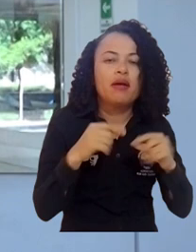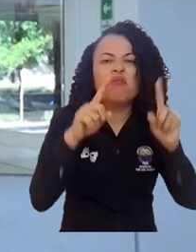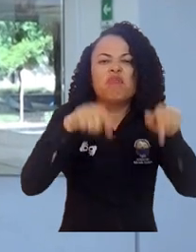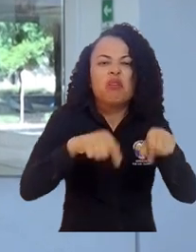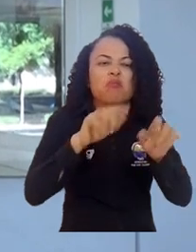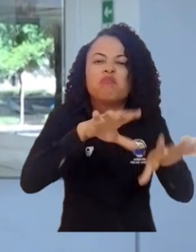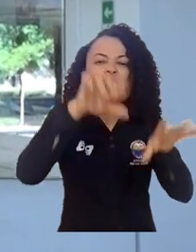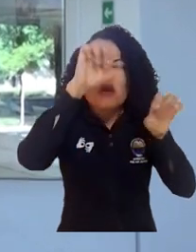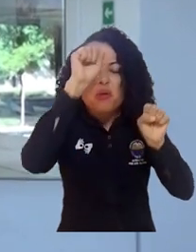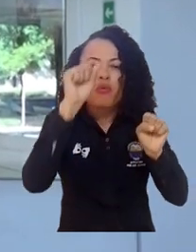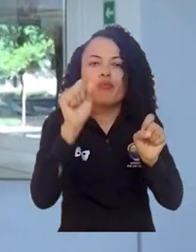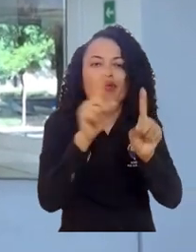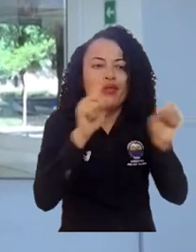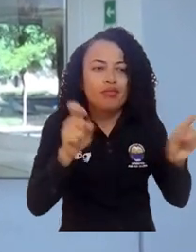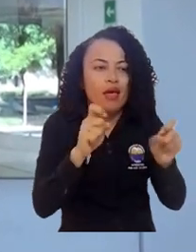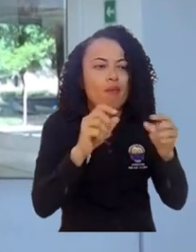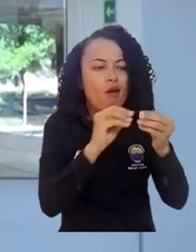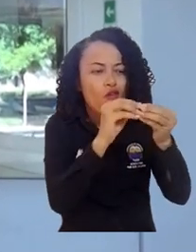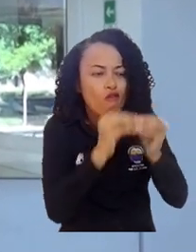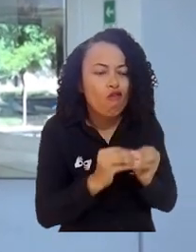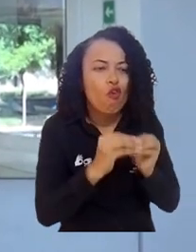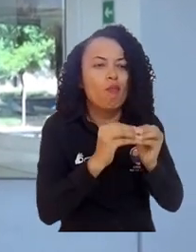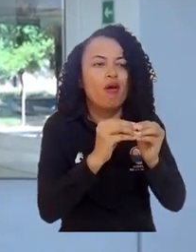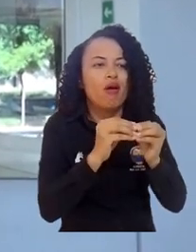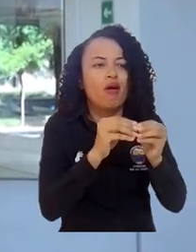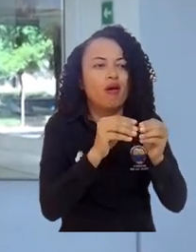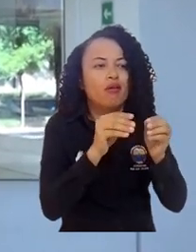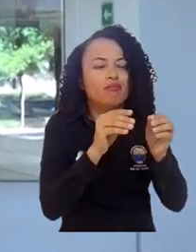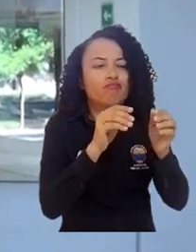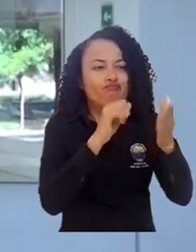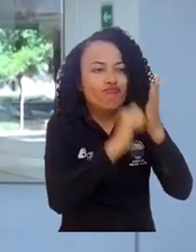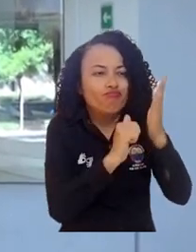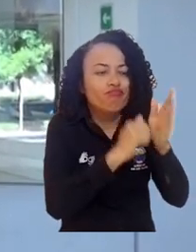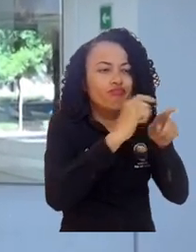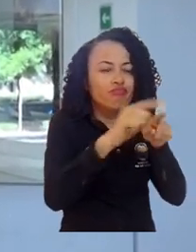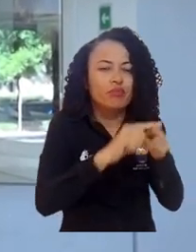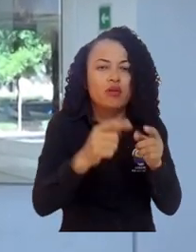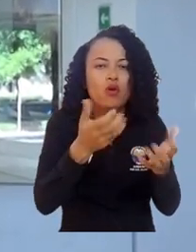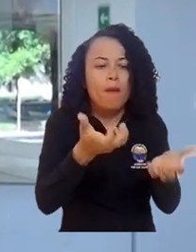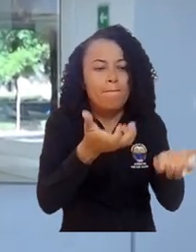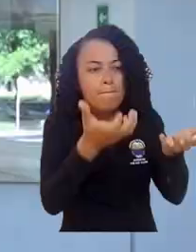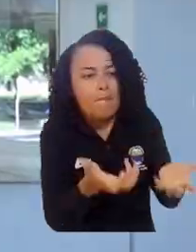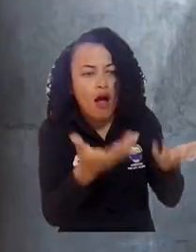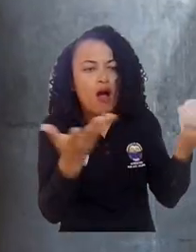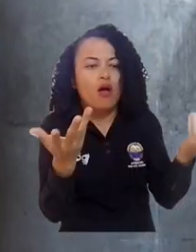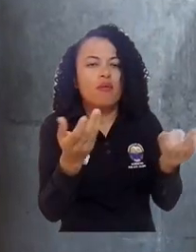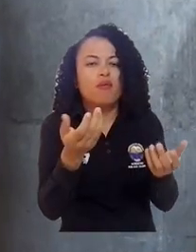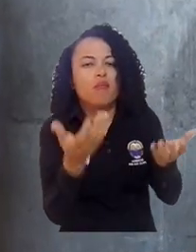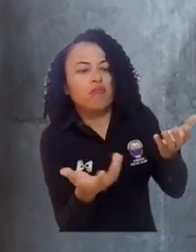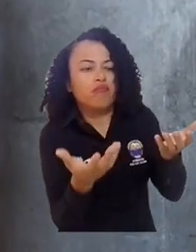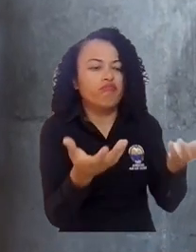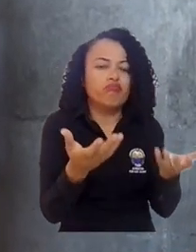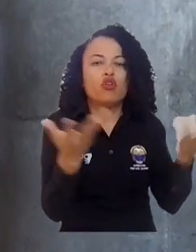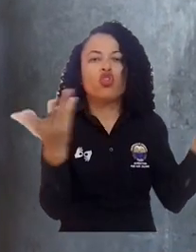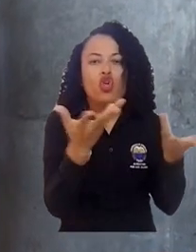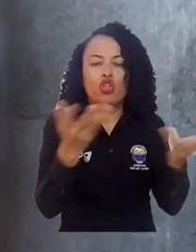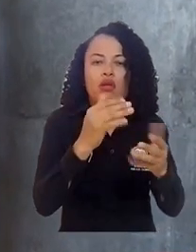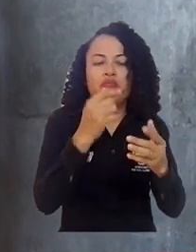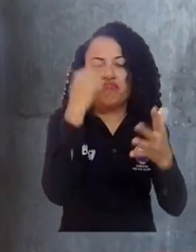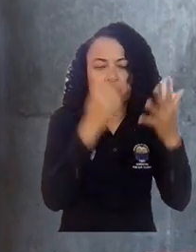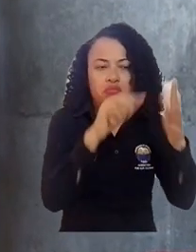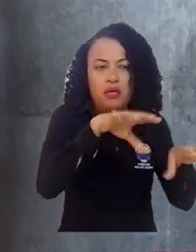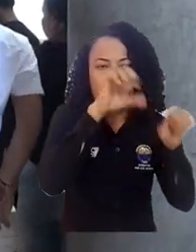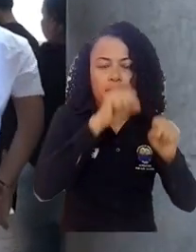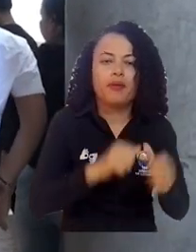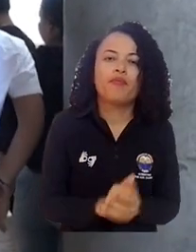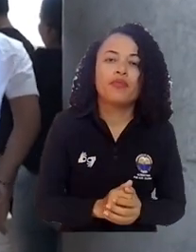También aprendimos mucho sobre lo que es el modelado de estructuras, las fuerzas donde pueden caer. A nosotros se nos encargó hacer